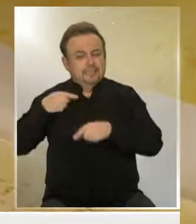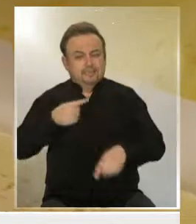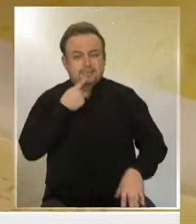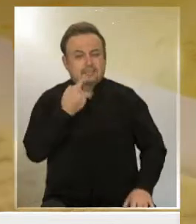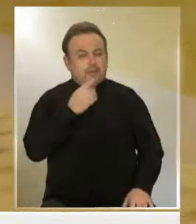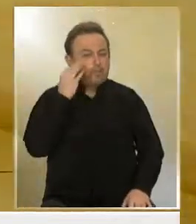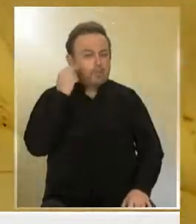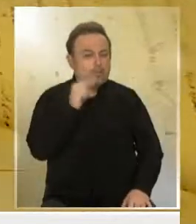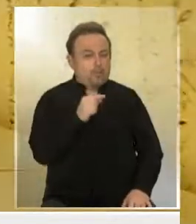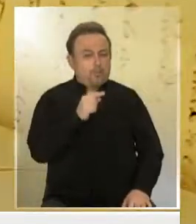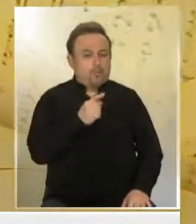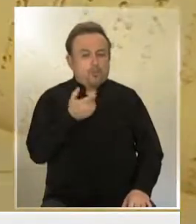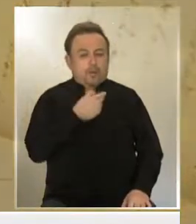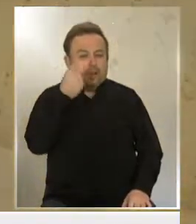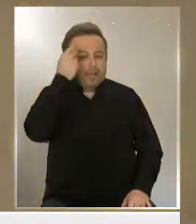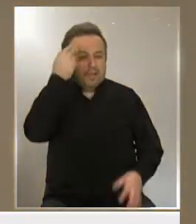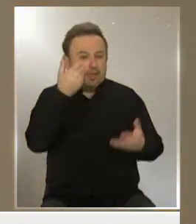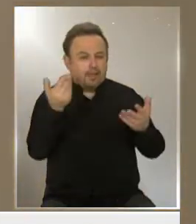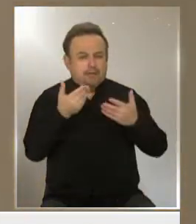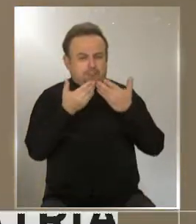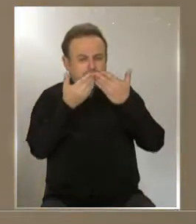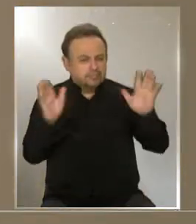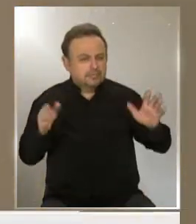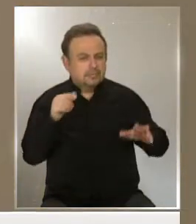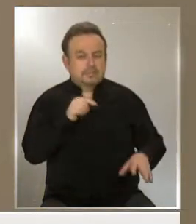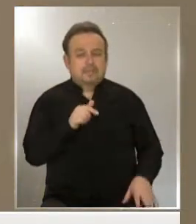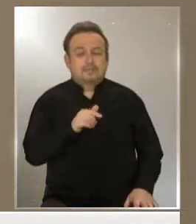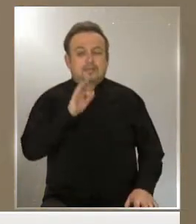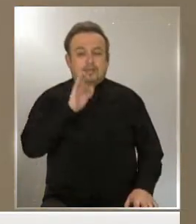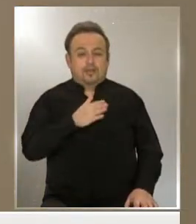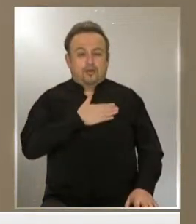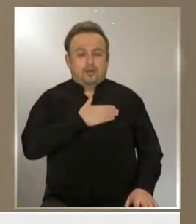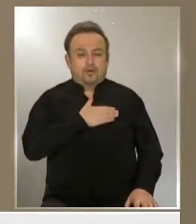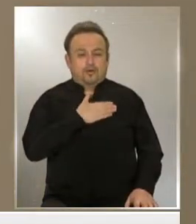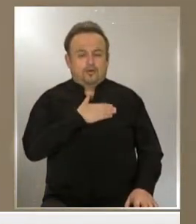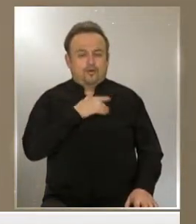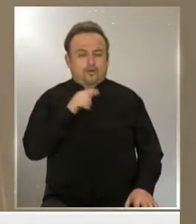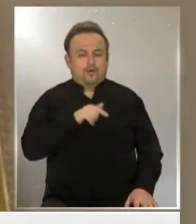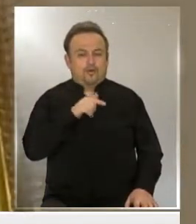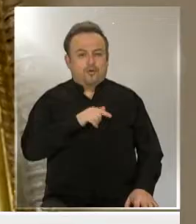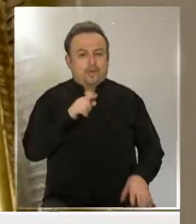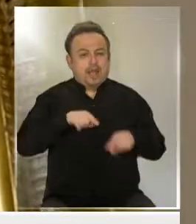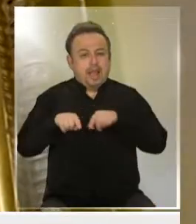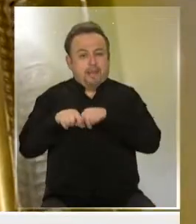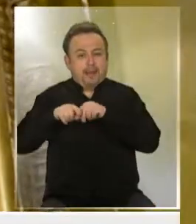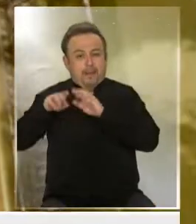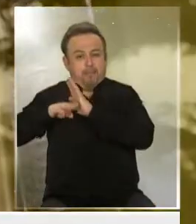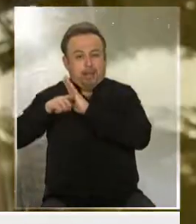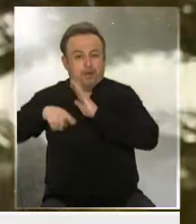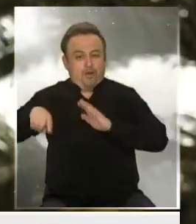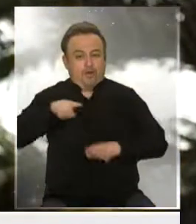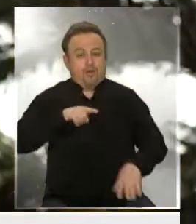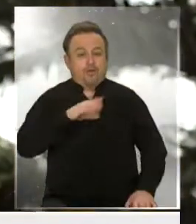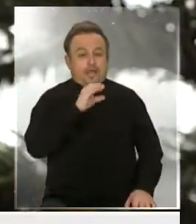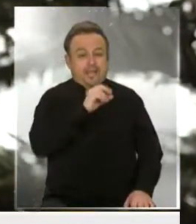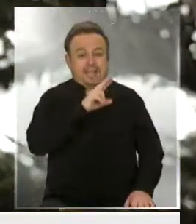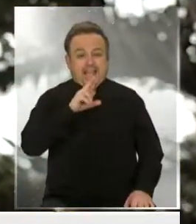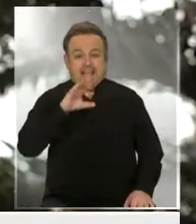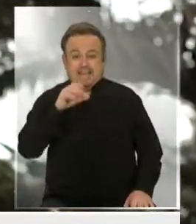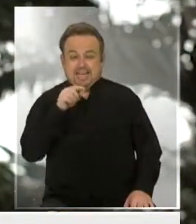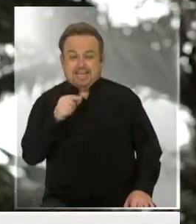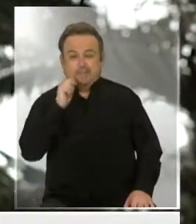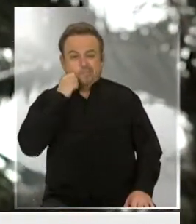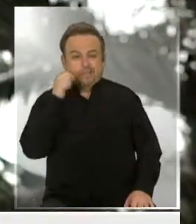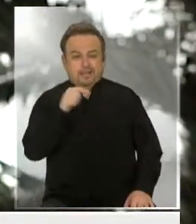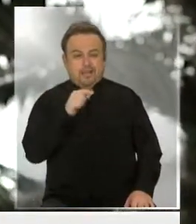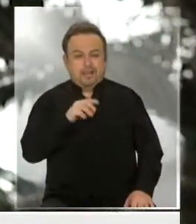de la mujer que sembró las ideas emancipadoras en el corazón revolucionario de sus hermanos menores. Por eso muchos la